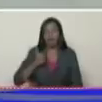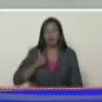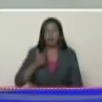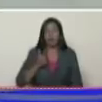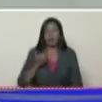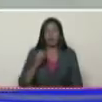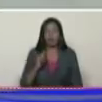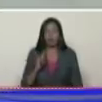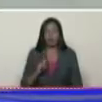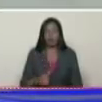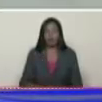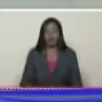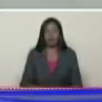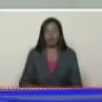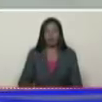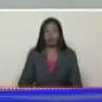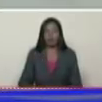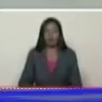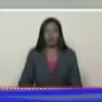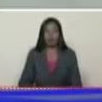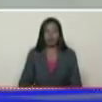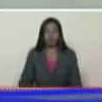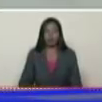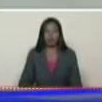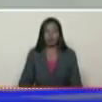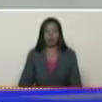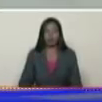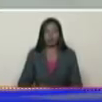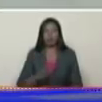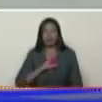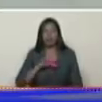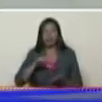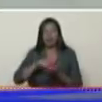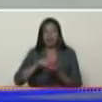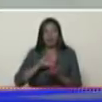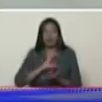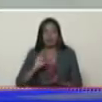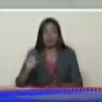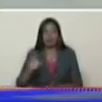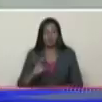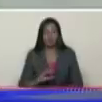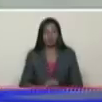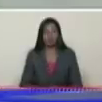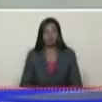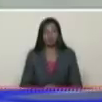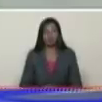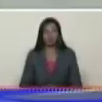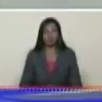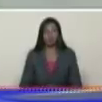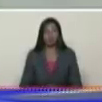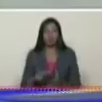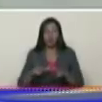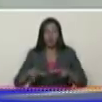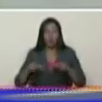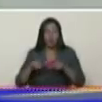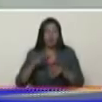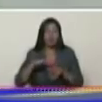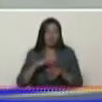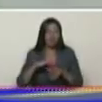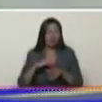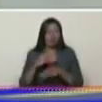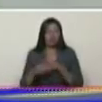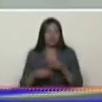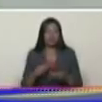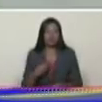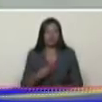recibe, qué necesidad tiene. Todo eso lo vamos a canalizar a través del carnet de la patria, que está georreferenciado, porque nos dice dónde y en qué sitio se da